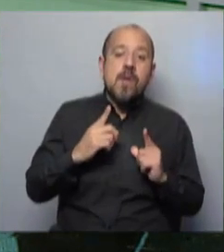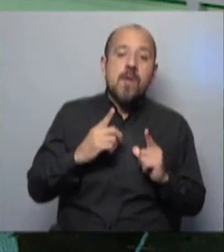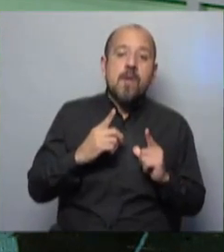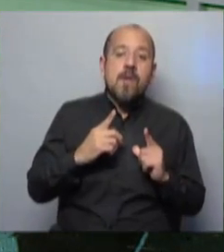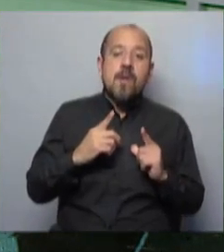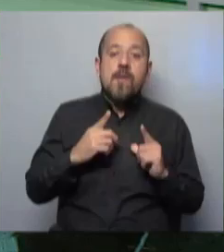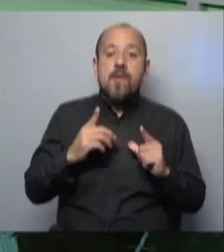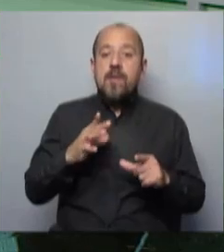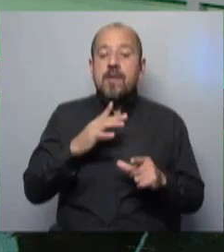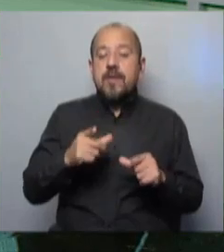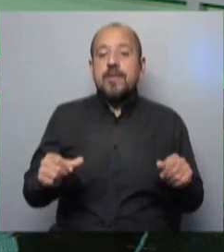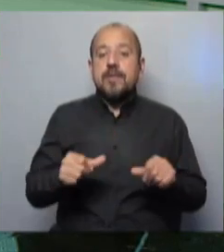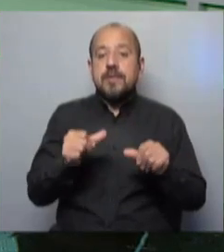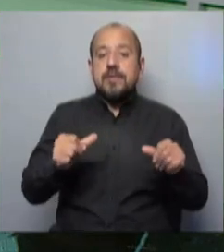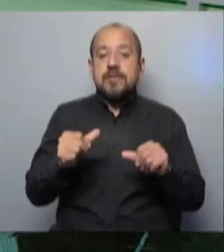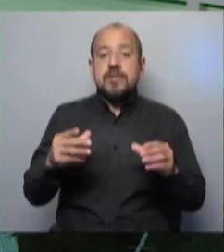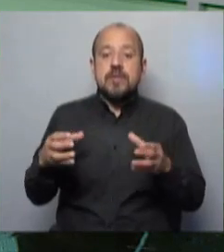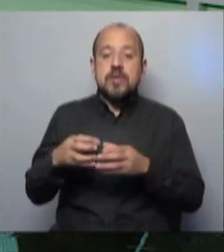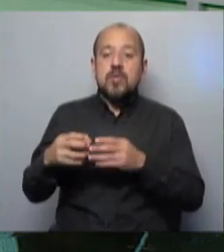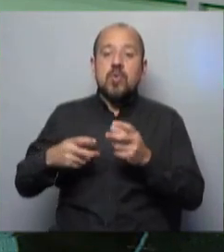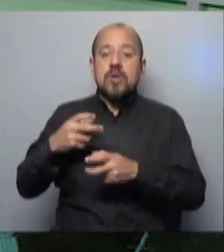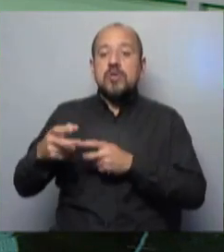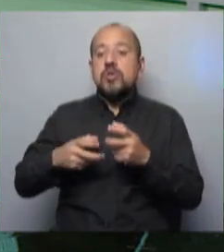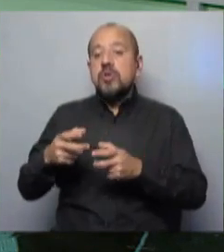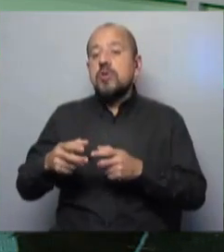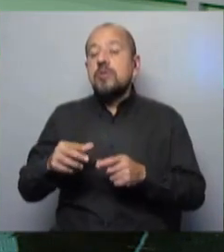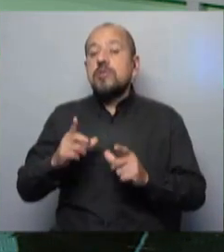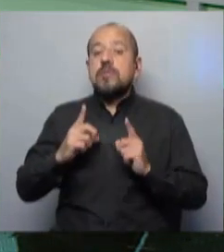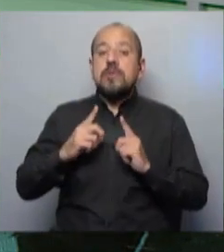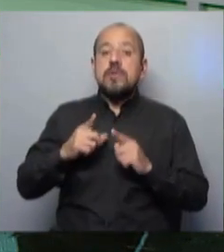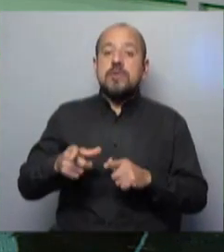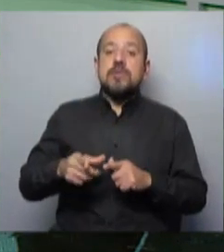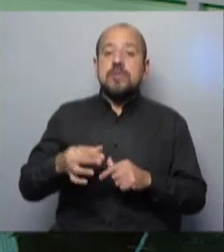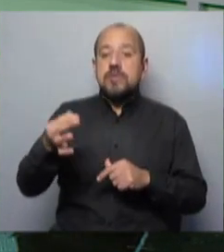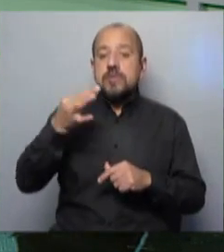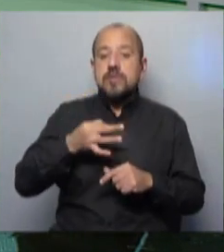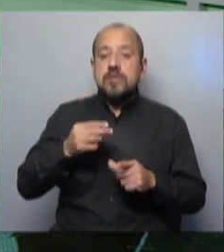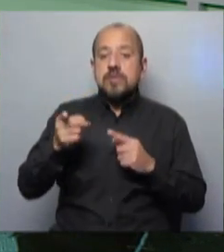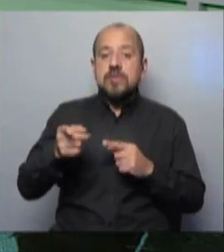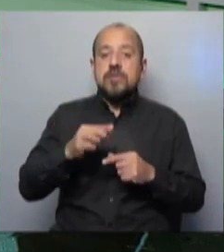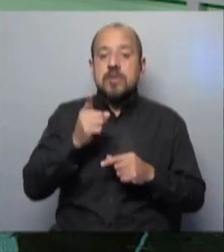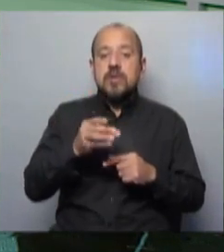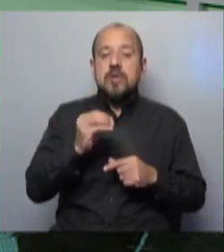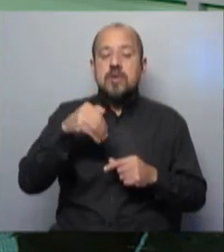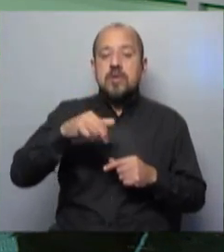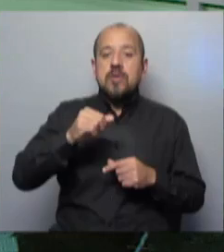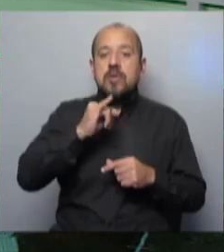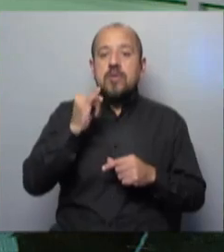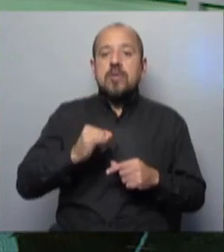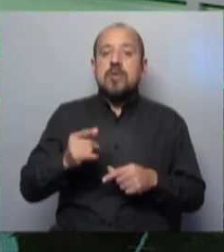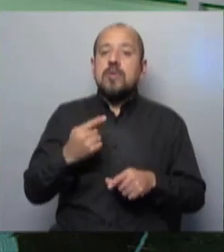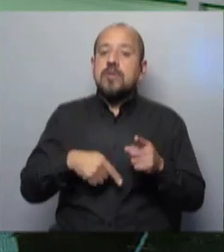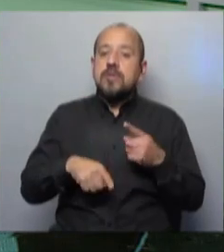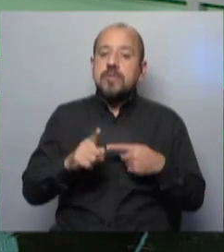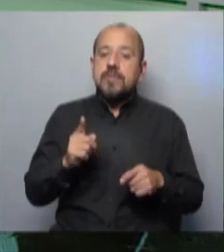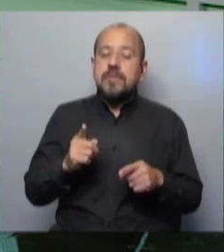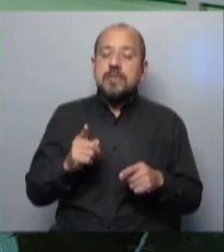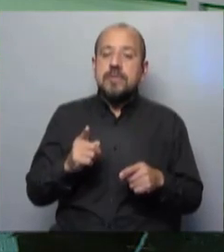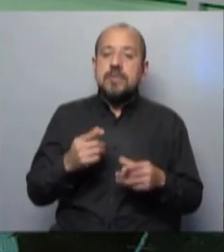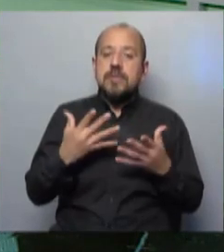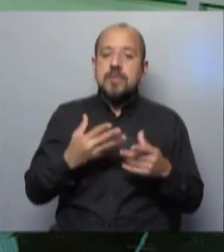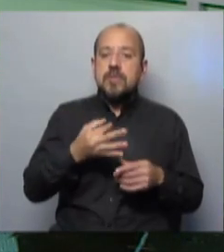los movimientos que va a realizar la coalición y saber que lo que puede pasar sobre eso nos ha adelantado un poquito gustavo gómez también pero no queríamos dejar